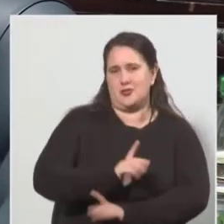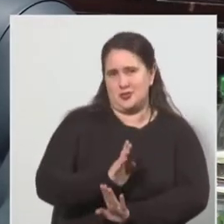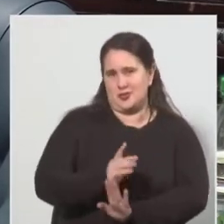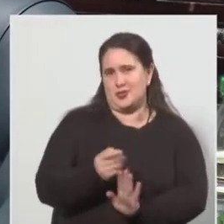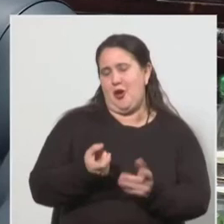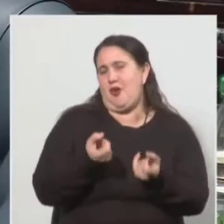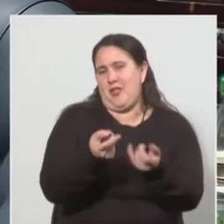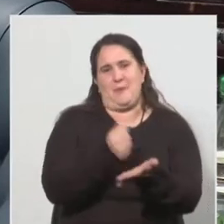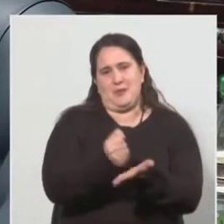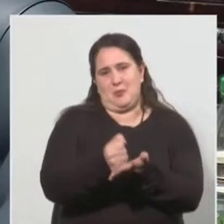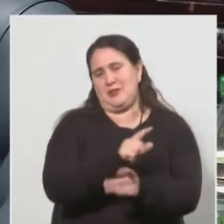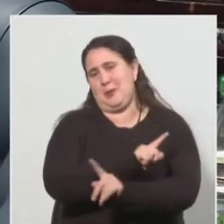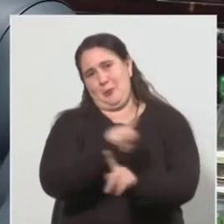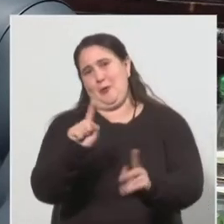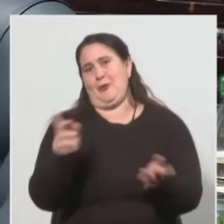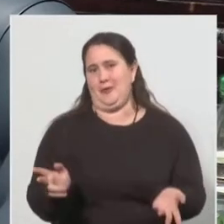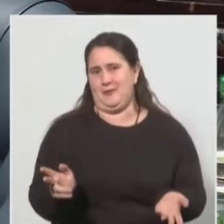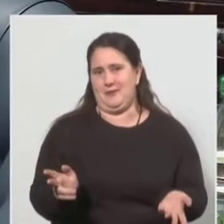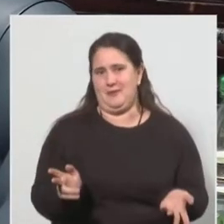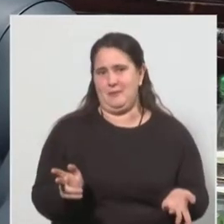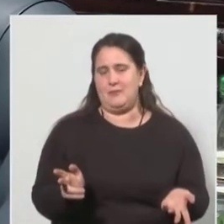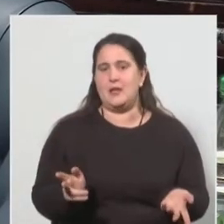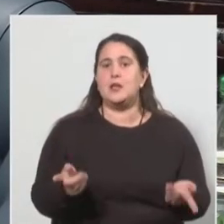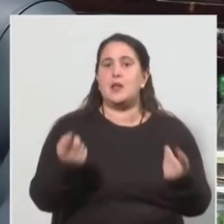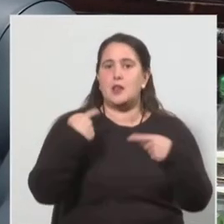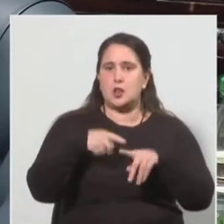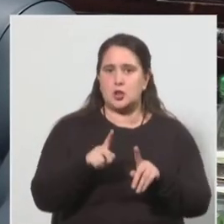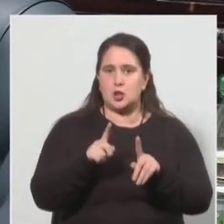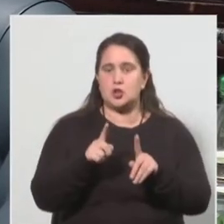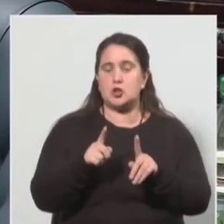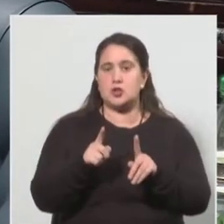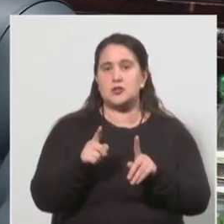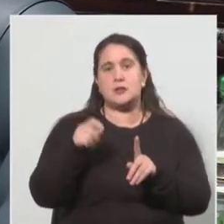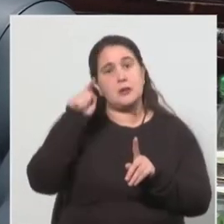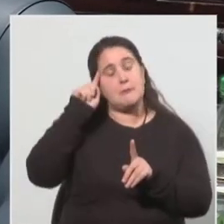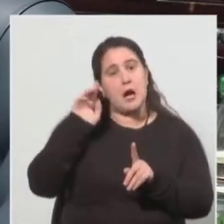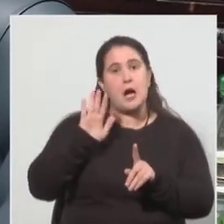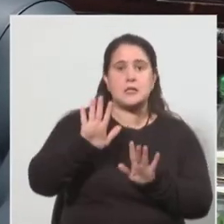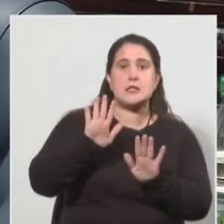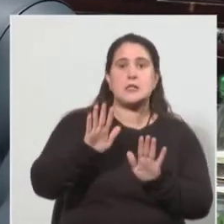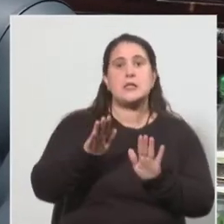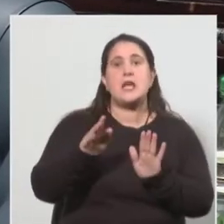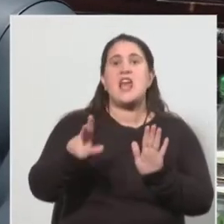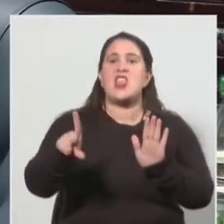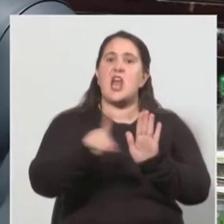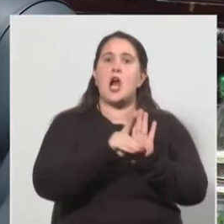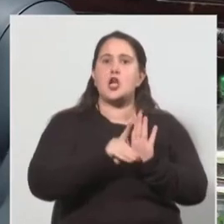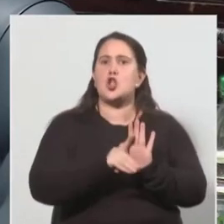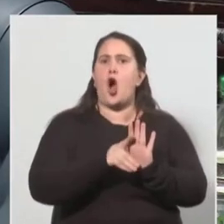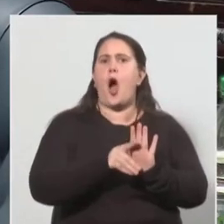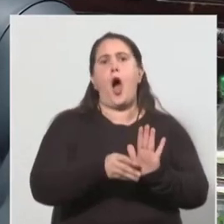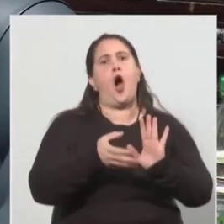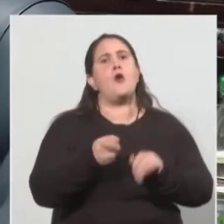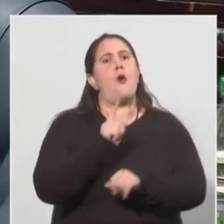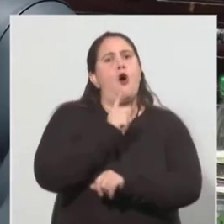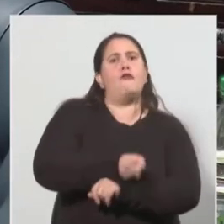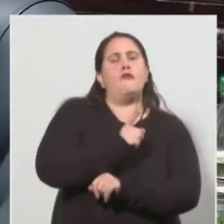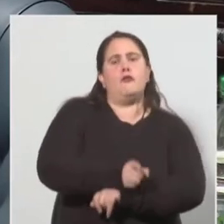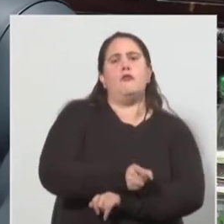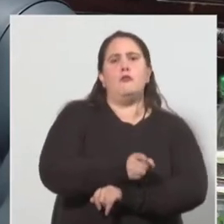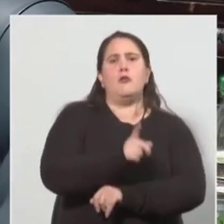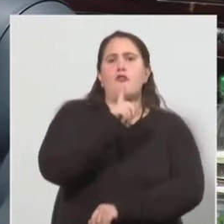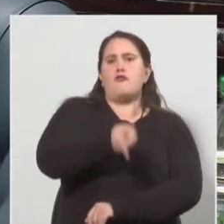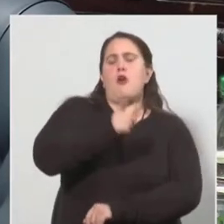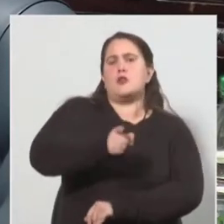a expedir el pasaporte. Por lo tanto, esa lógica de que el decreto ataba de pies y manos a